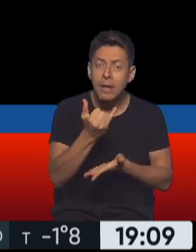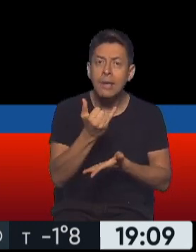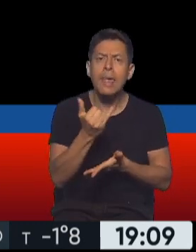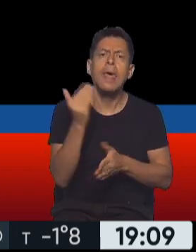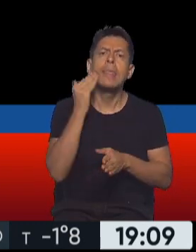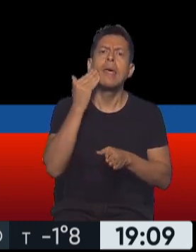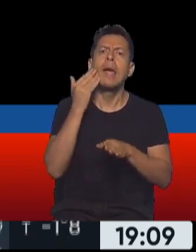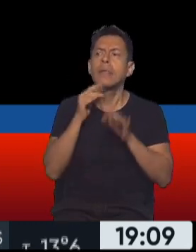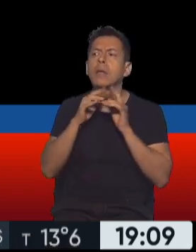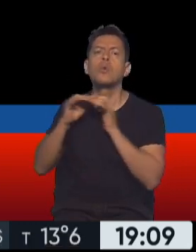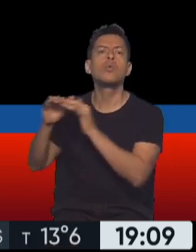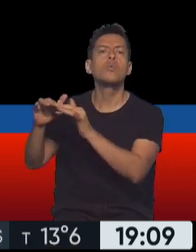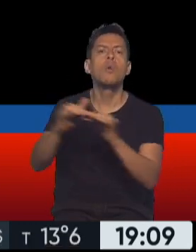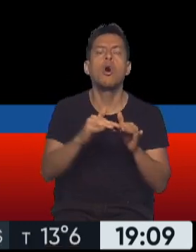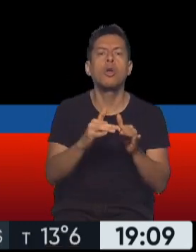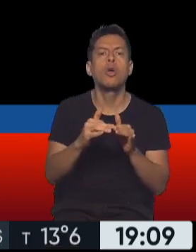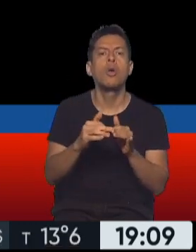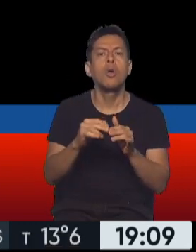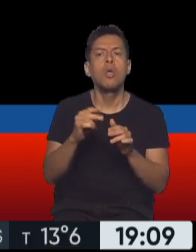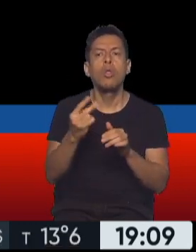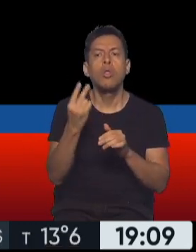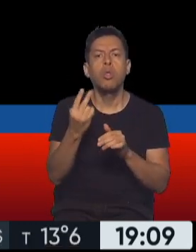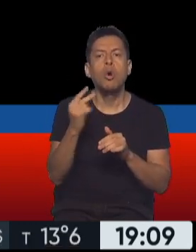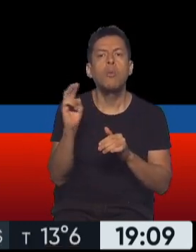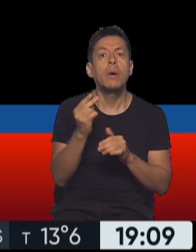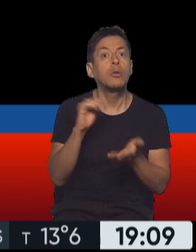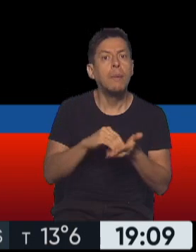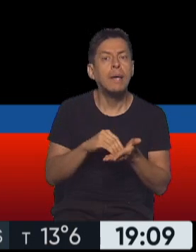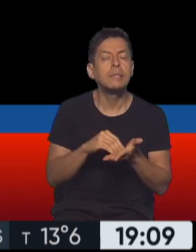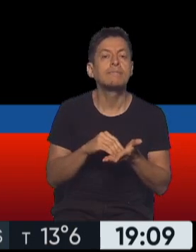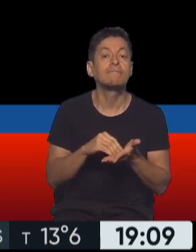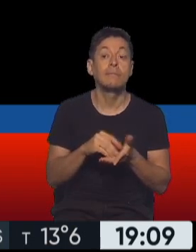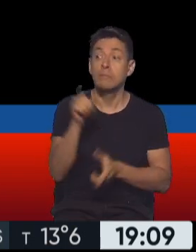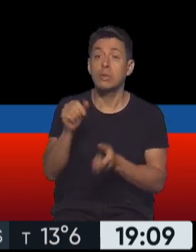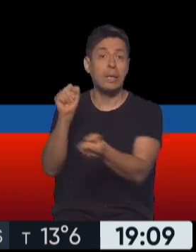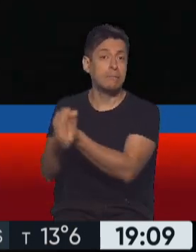corrió la versión de que había 2 muertos más. No hay detenidos por el momento.